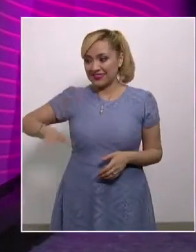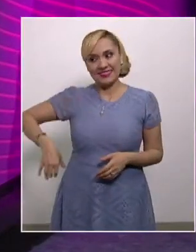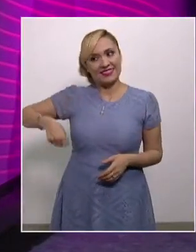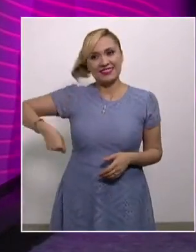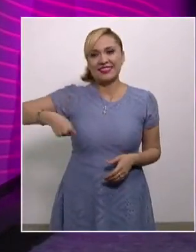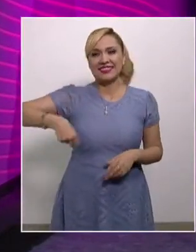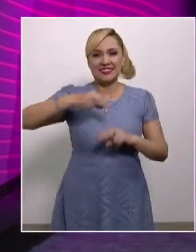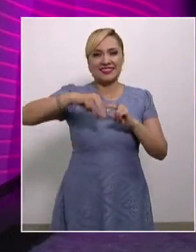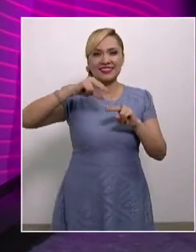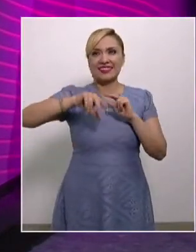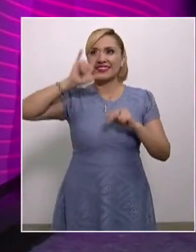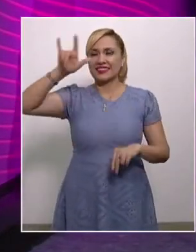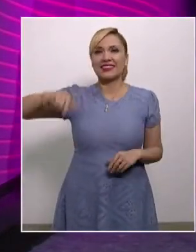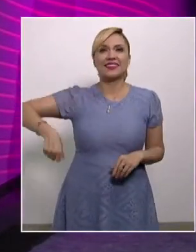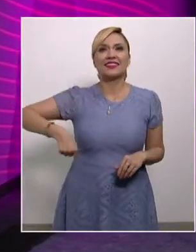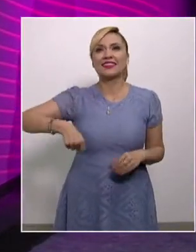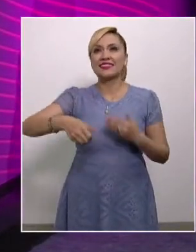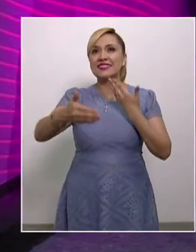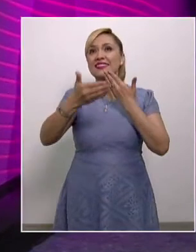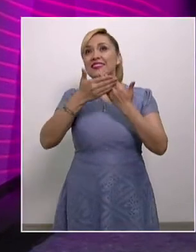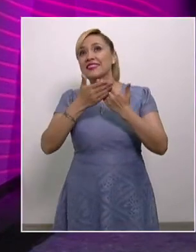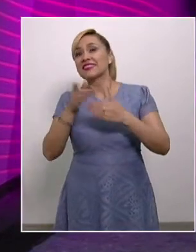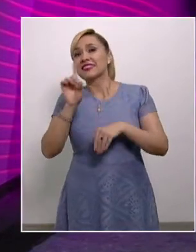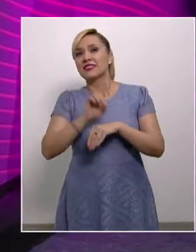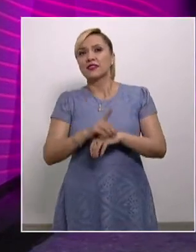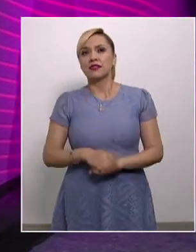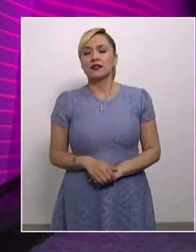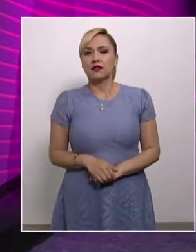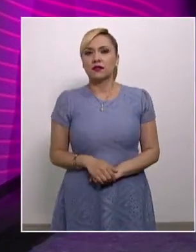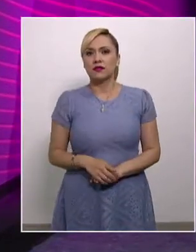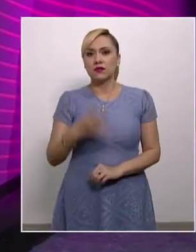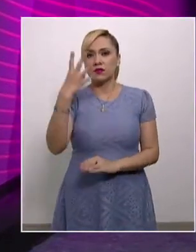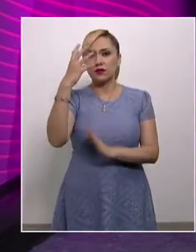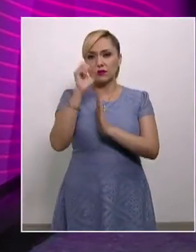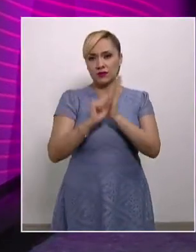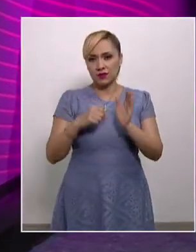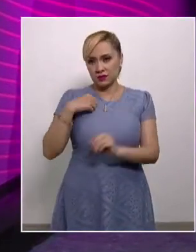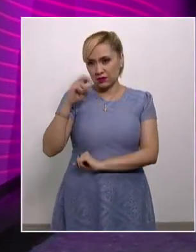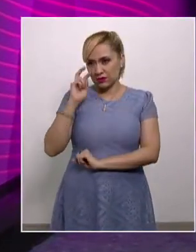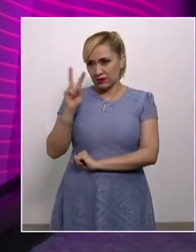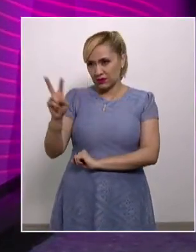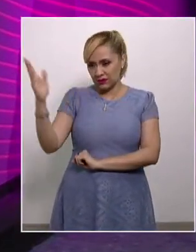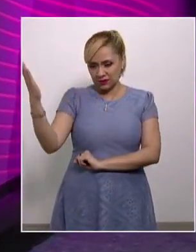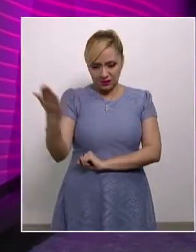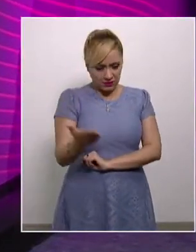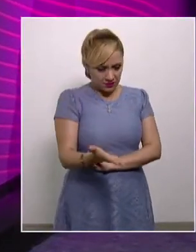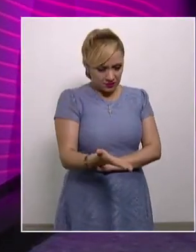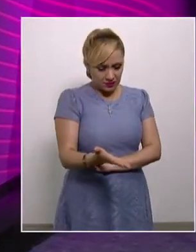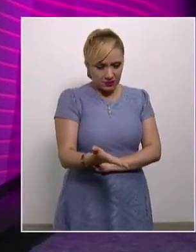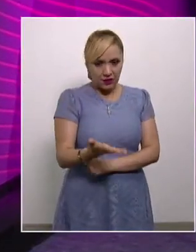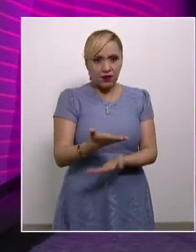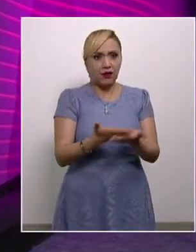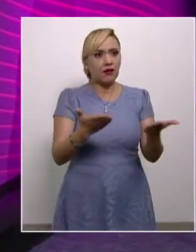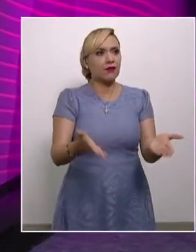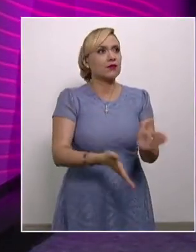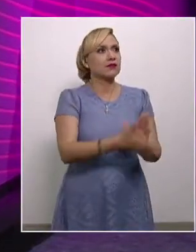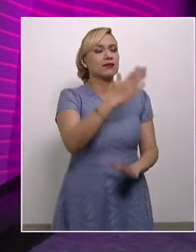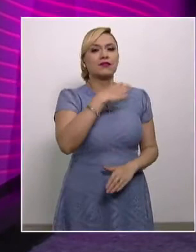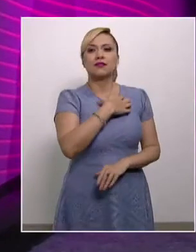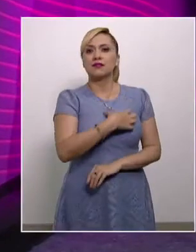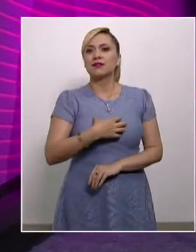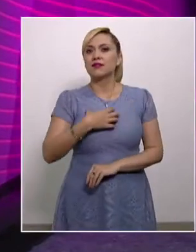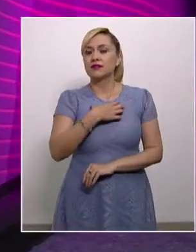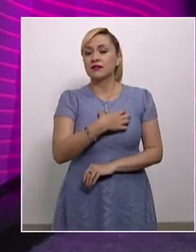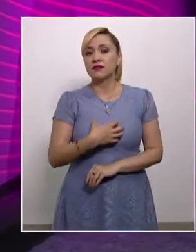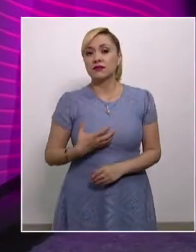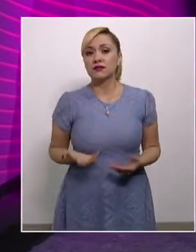tenían sus boletos de avión y que ya se acercaba su fecha, decías, es que hace 4 meses, ¿cómo llegaste? ahora cómo estás. Y realmente no